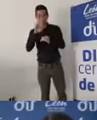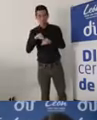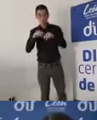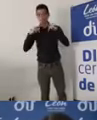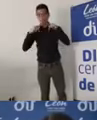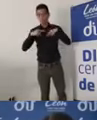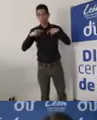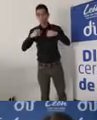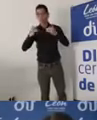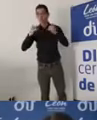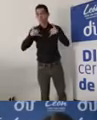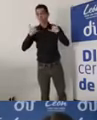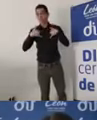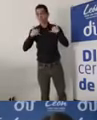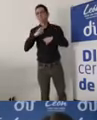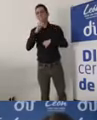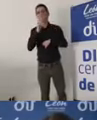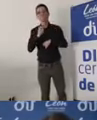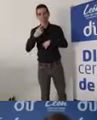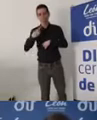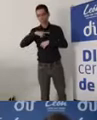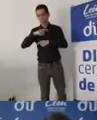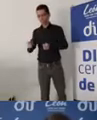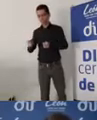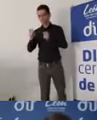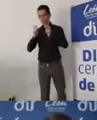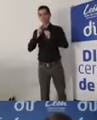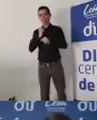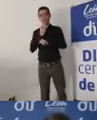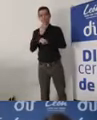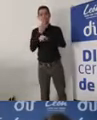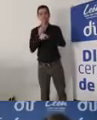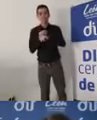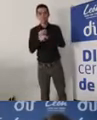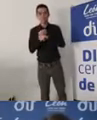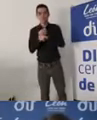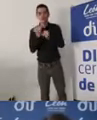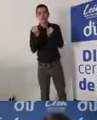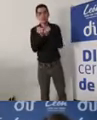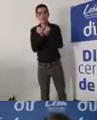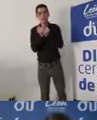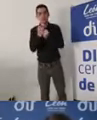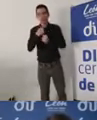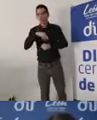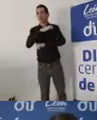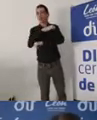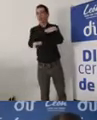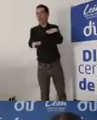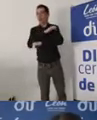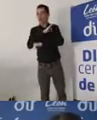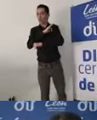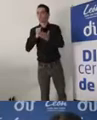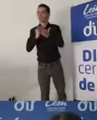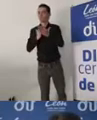una responsabilidad enorme, pero adicionalmente un poder de incidencia que tenemos que dimensionar. Porque, al igual que en Colombia